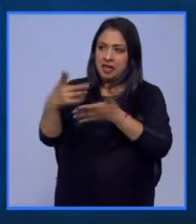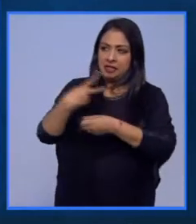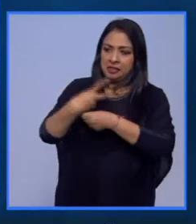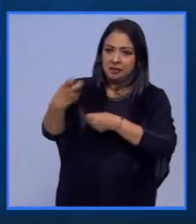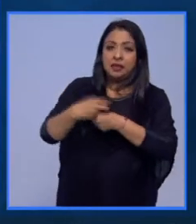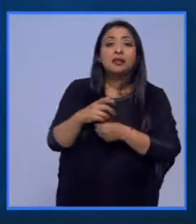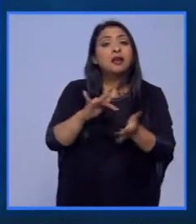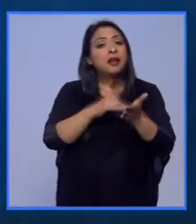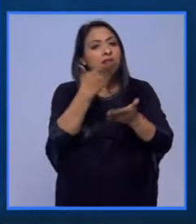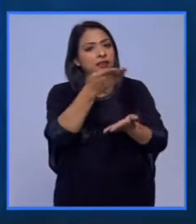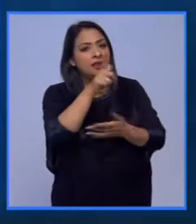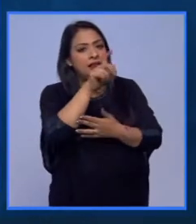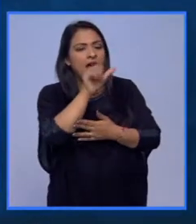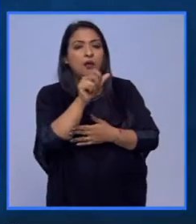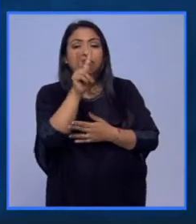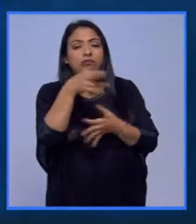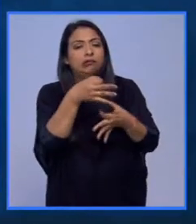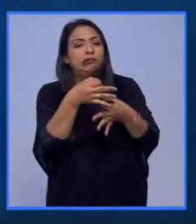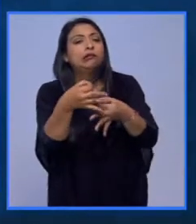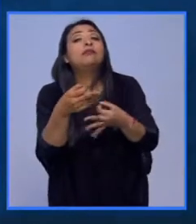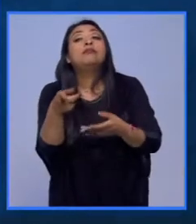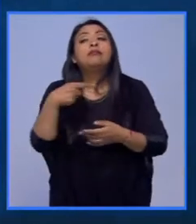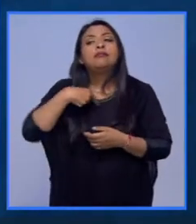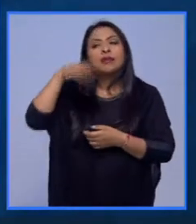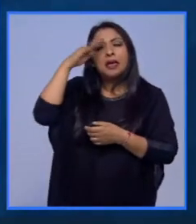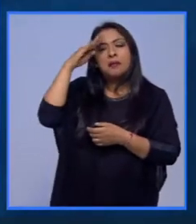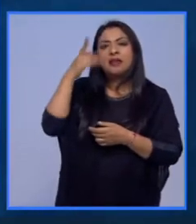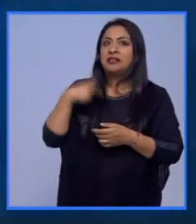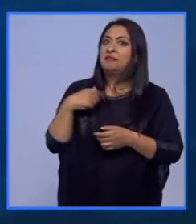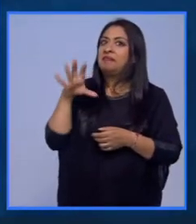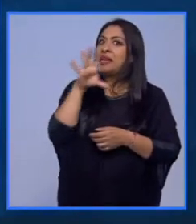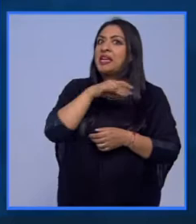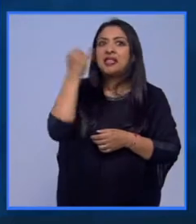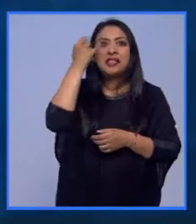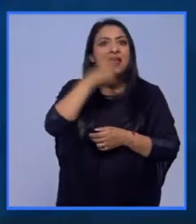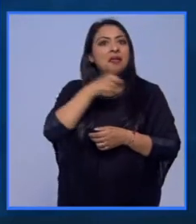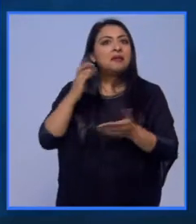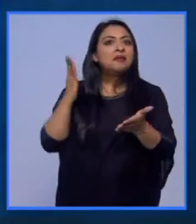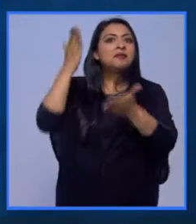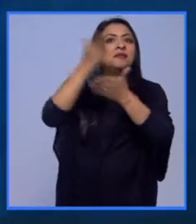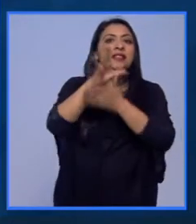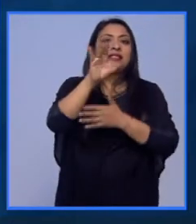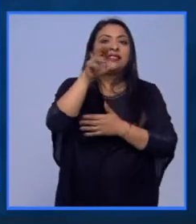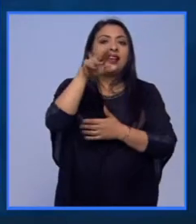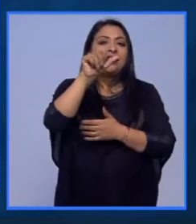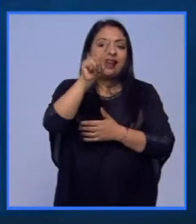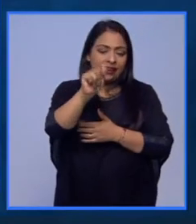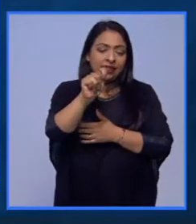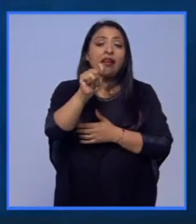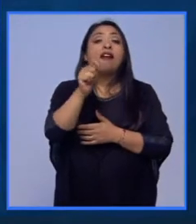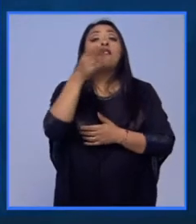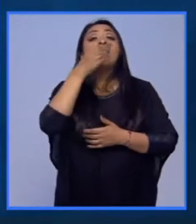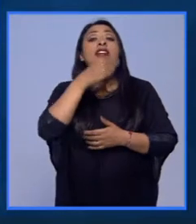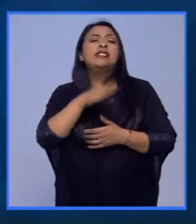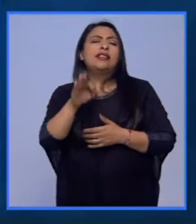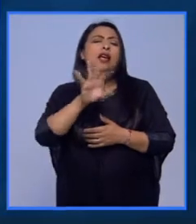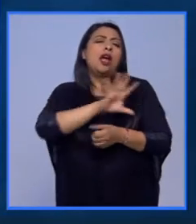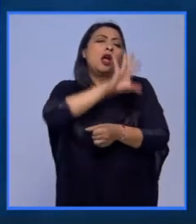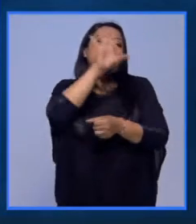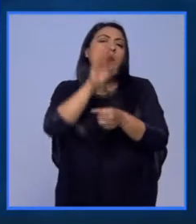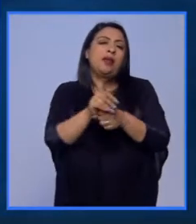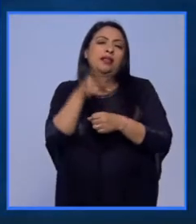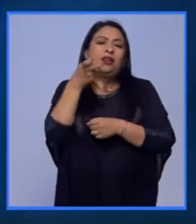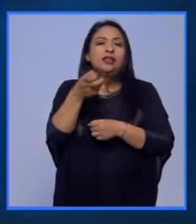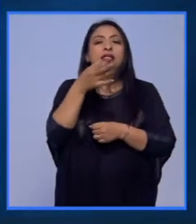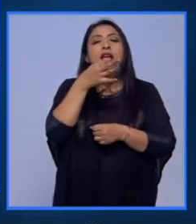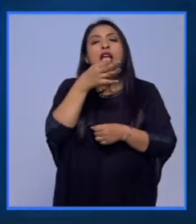invitación. Gracias a ti, Laura. Irresistible. ¿Cómo ves, Rafa? Me encanta la idea que irnos al Centro Nacional de las Artes y celebrar por todo lo alto este